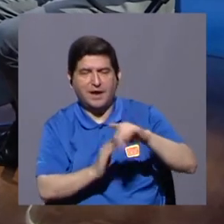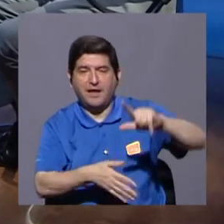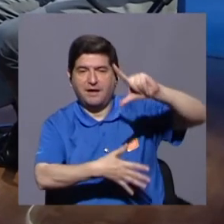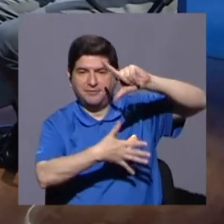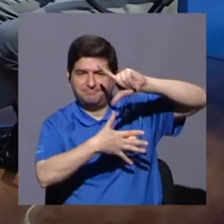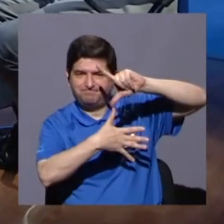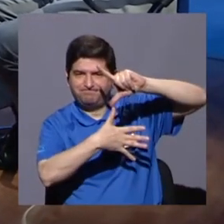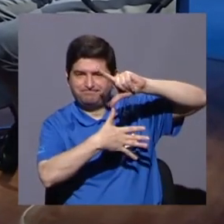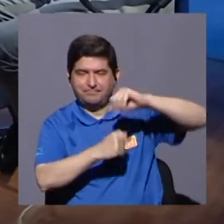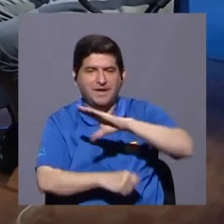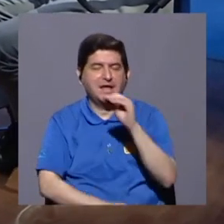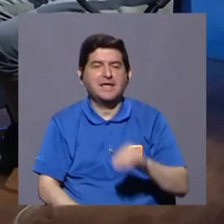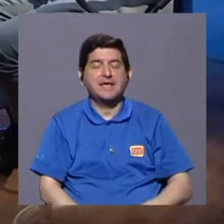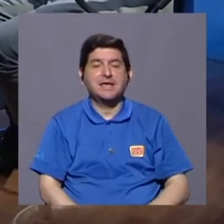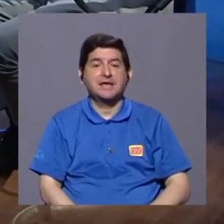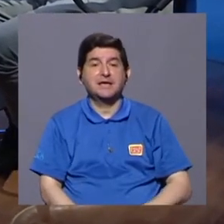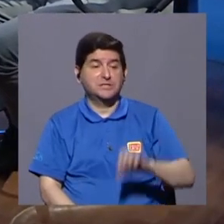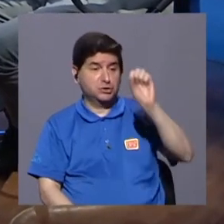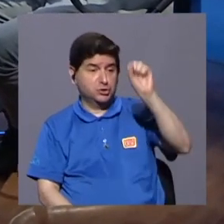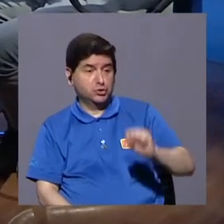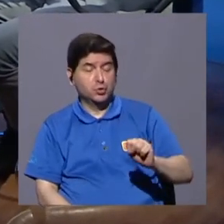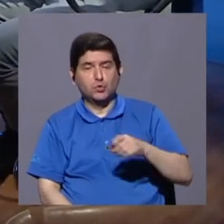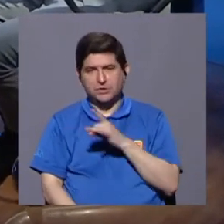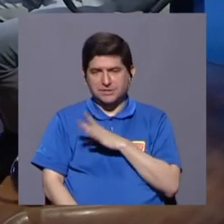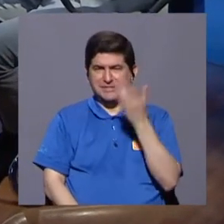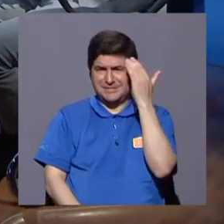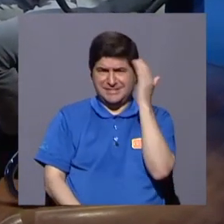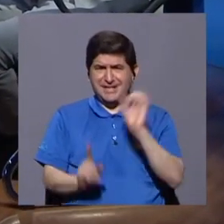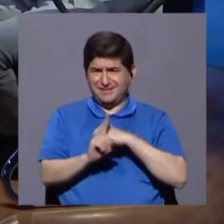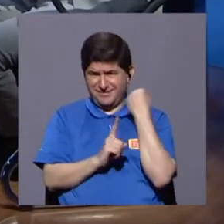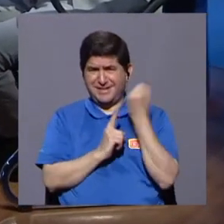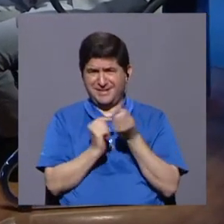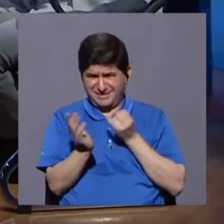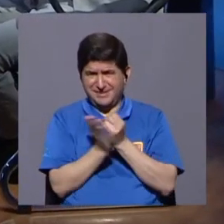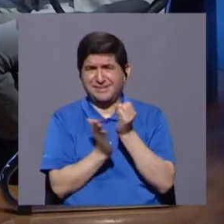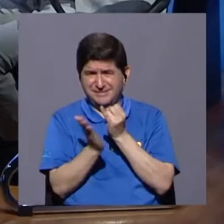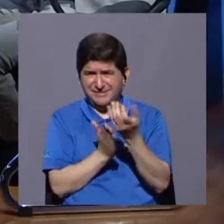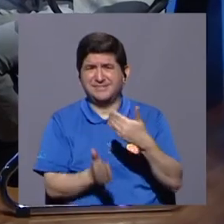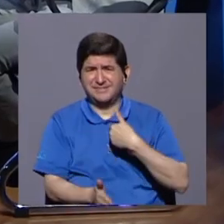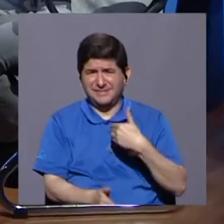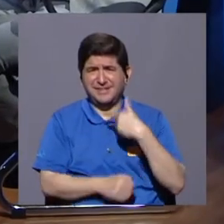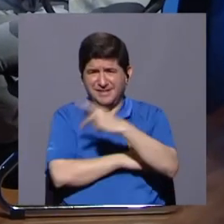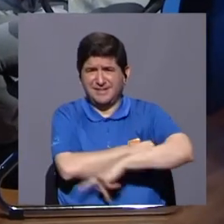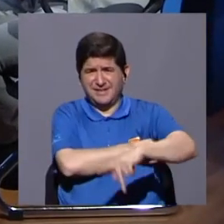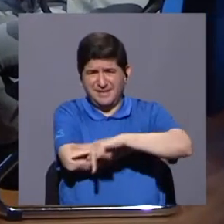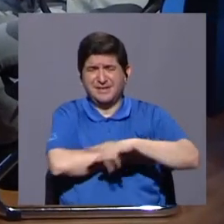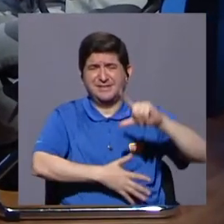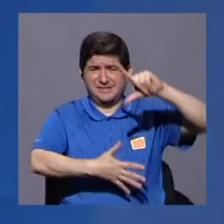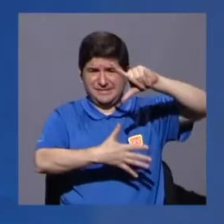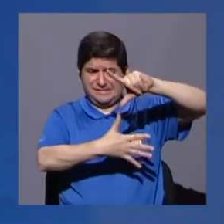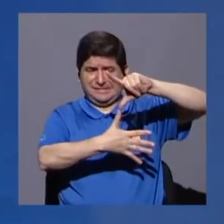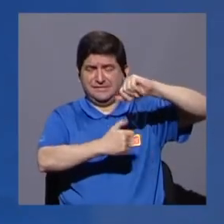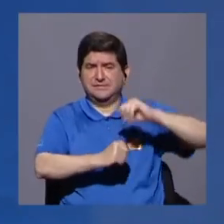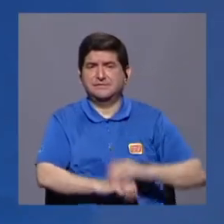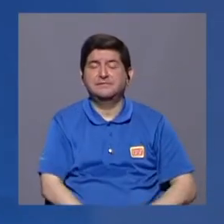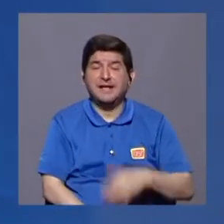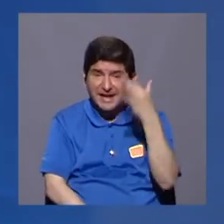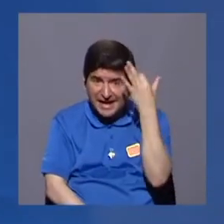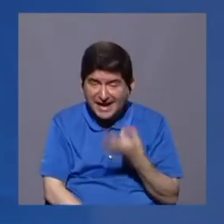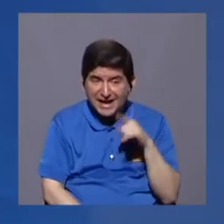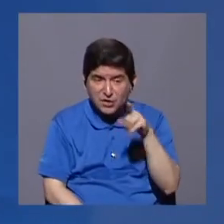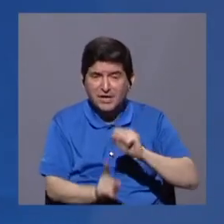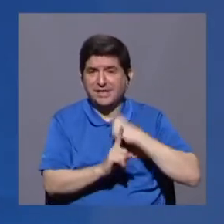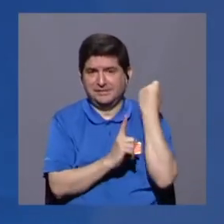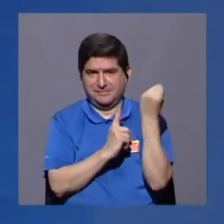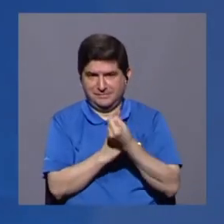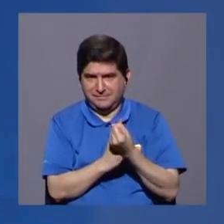latina y en el sur de chile conocemos las circunstancias de investigación que tenemos los países latinoamericanos y creo que eso más